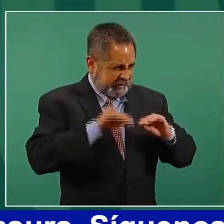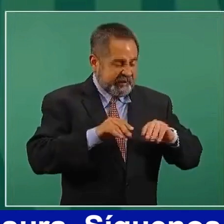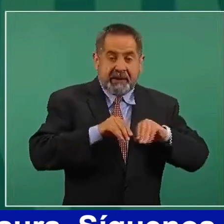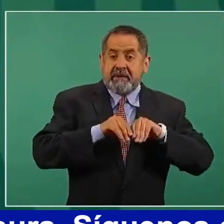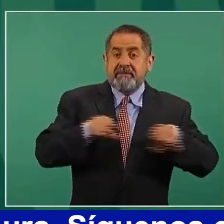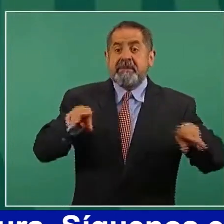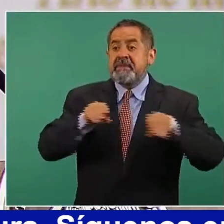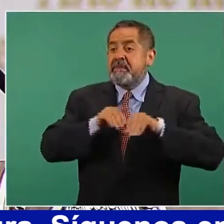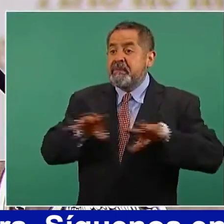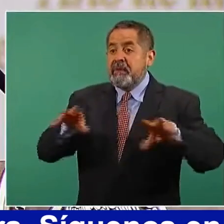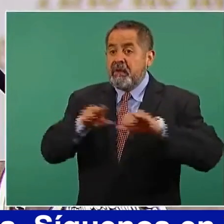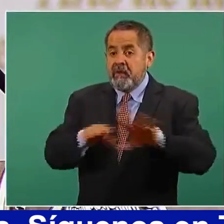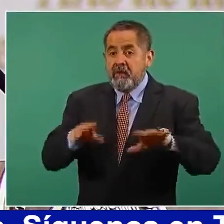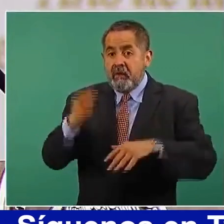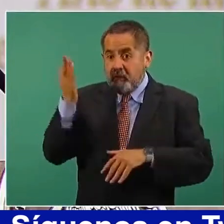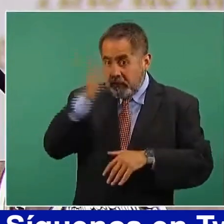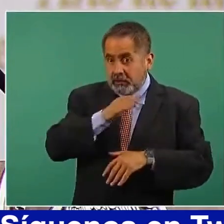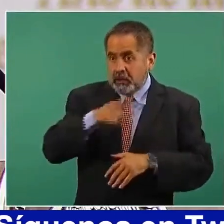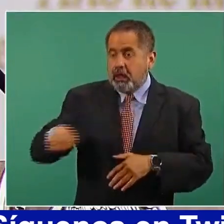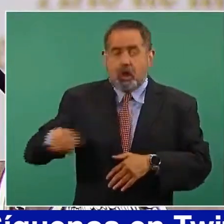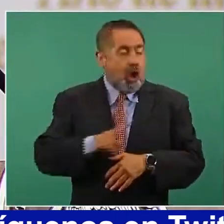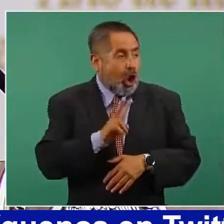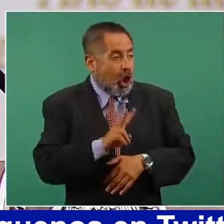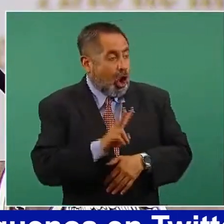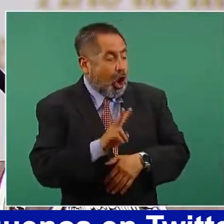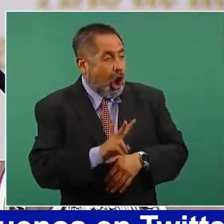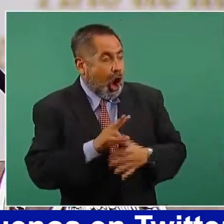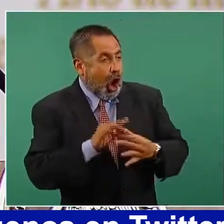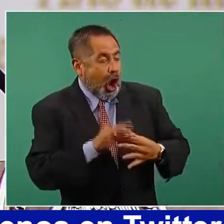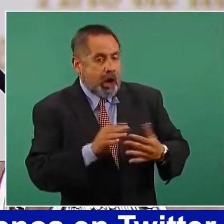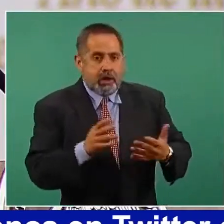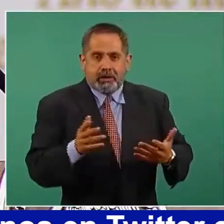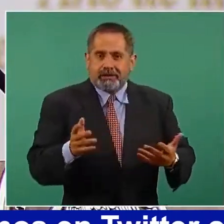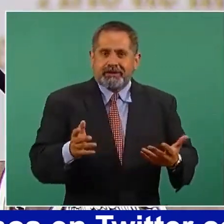durante los finales